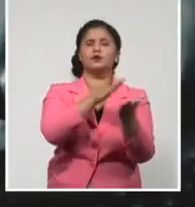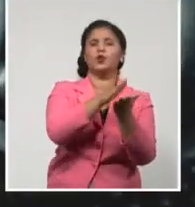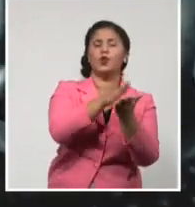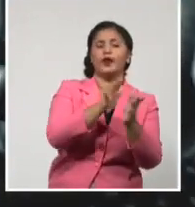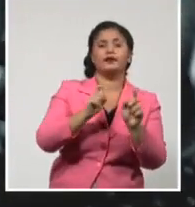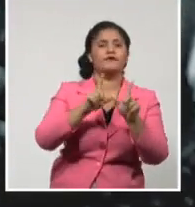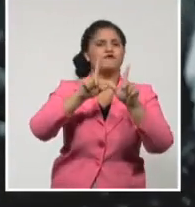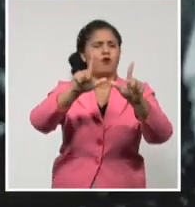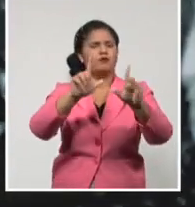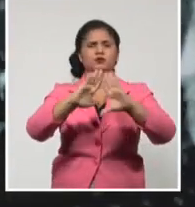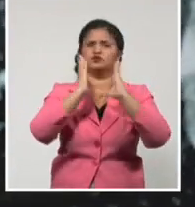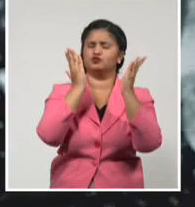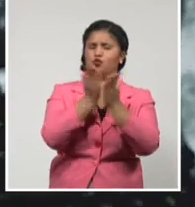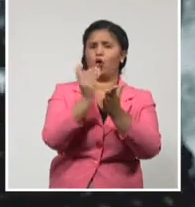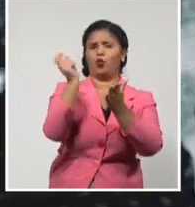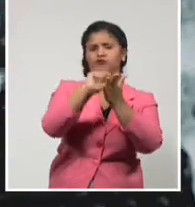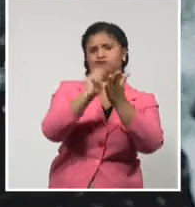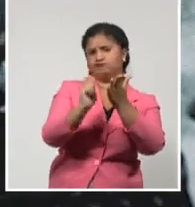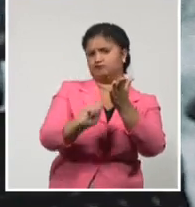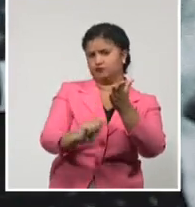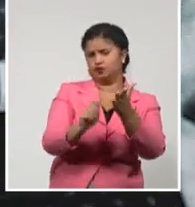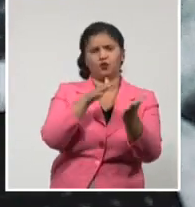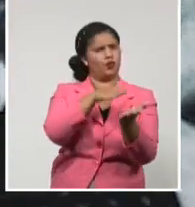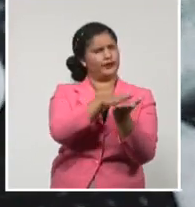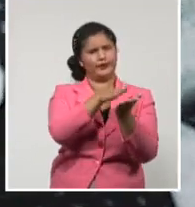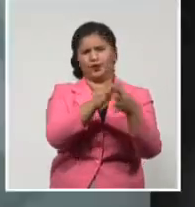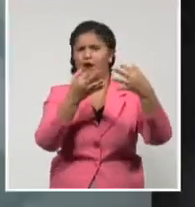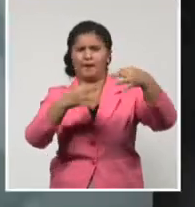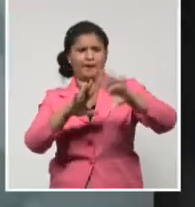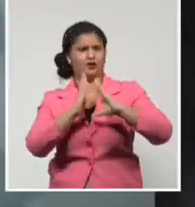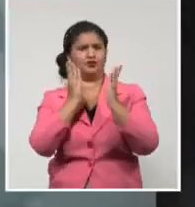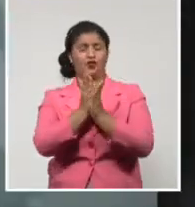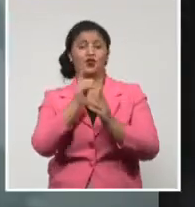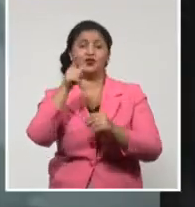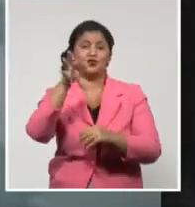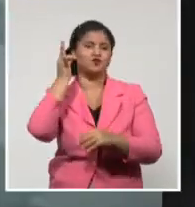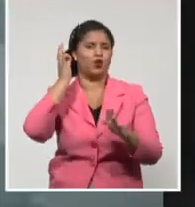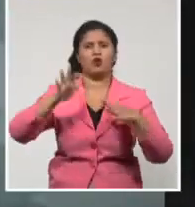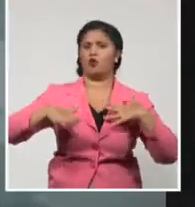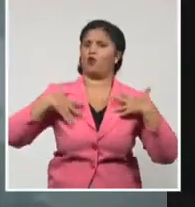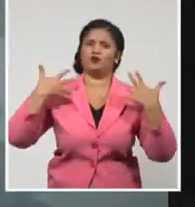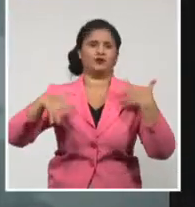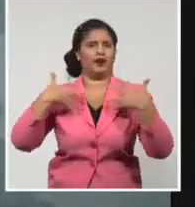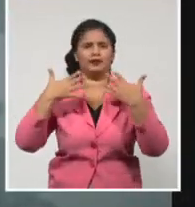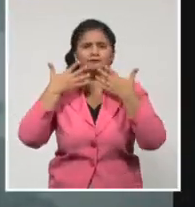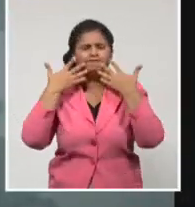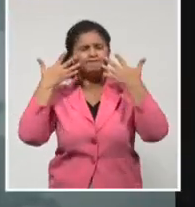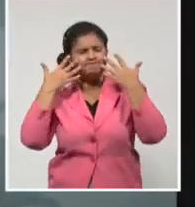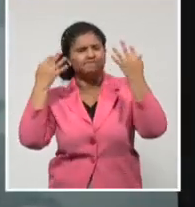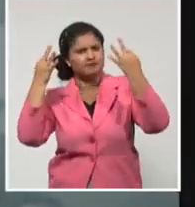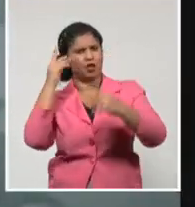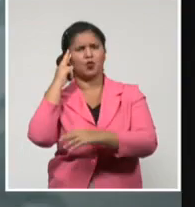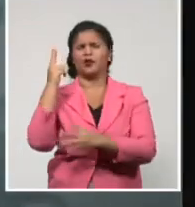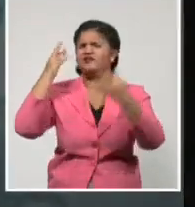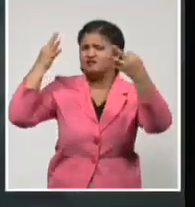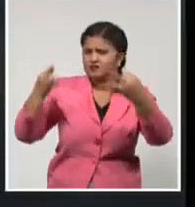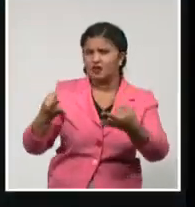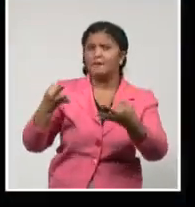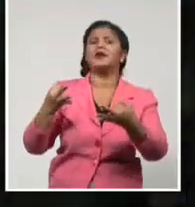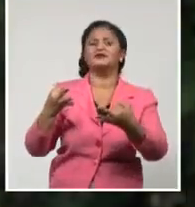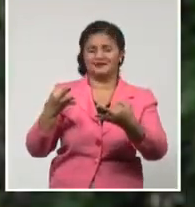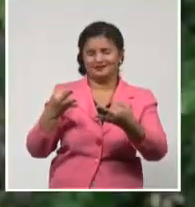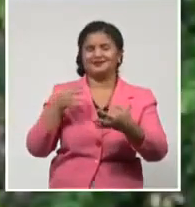enviarle desde tan lejos siente orgullo de su hermano y asegura que su ejemplo vive en aquellos niños y jóvenes que hoy